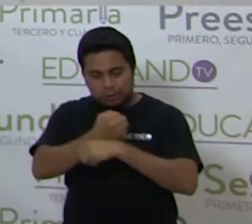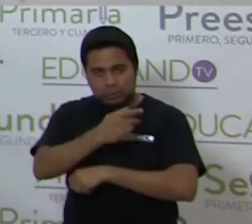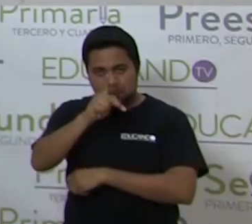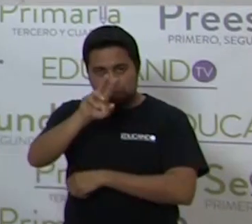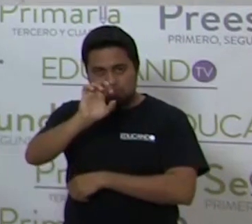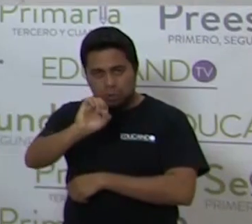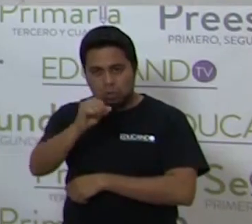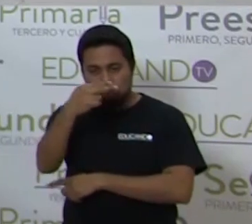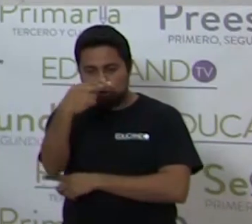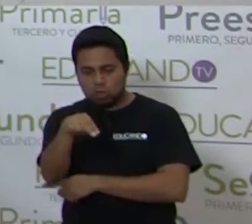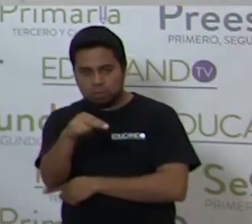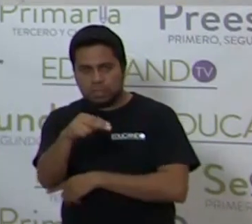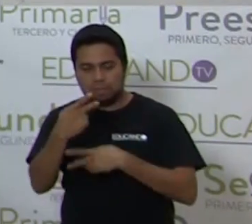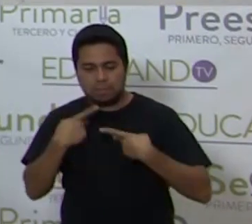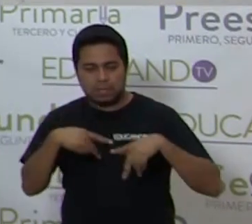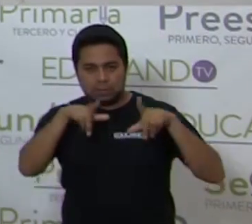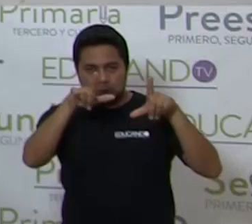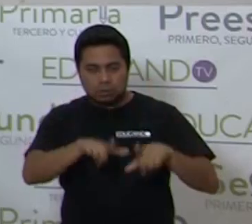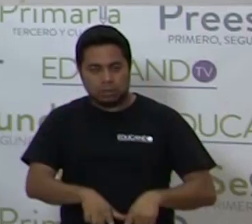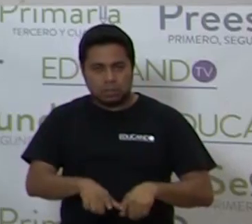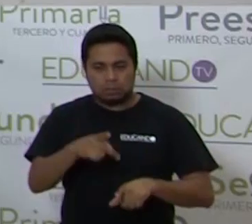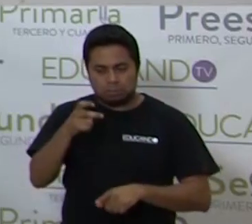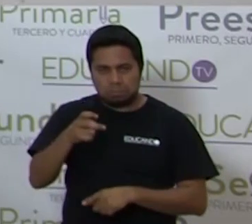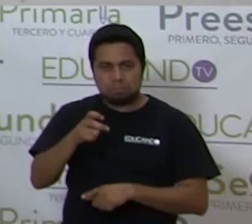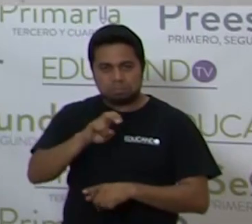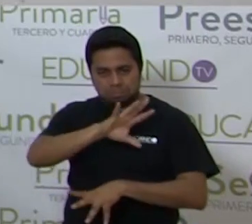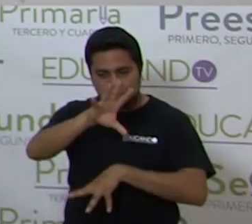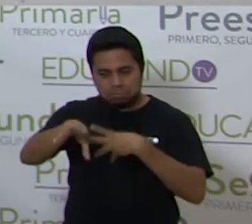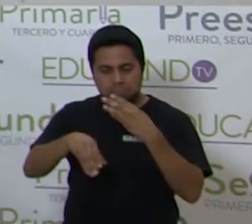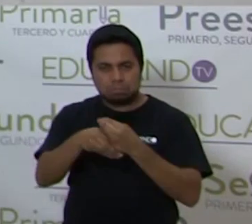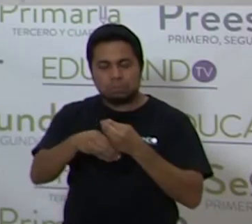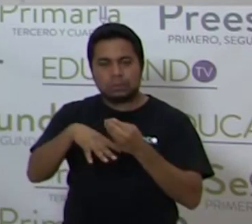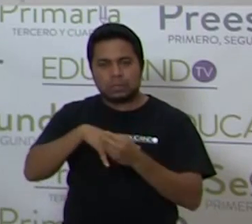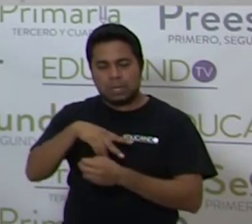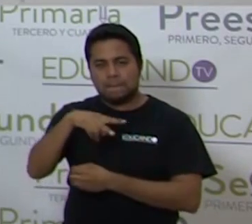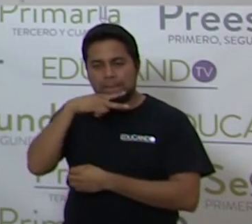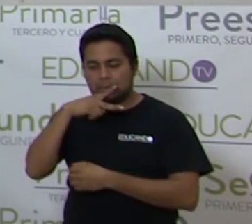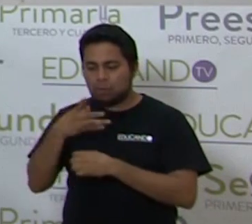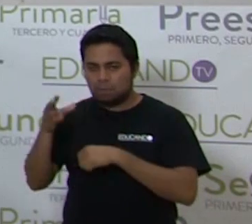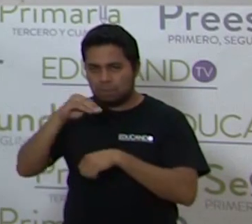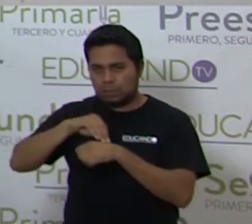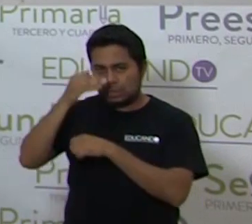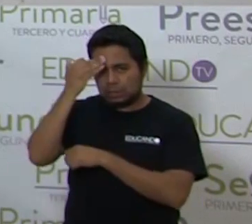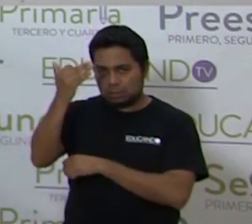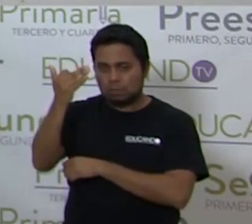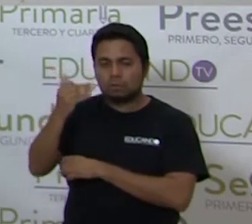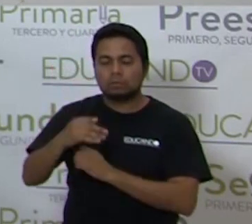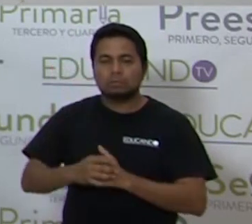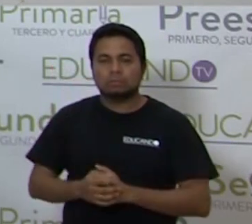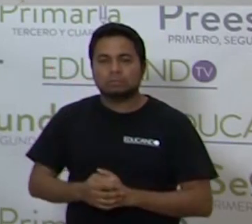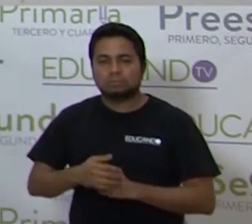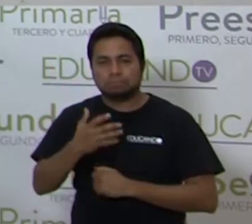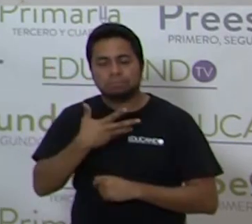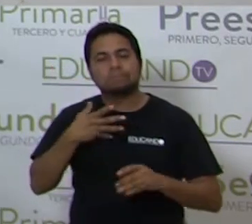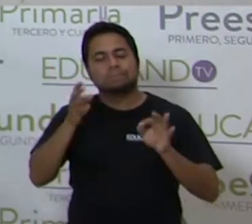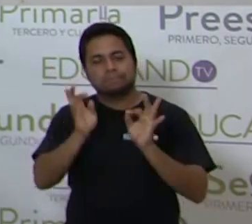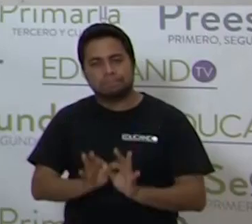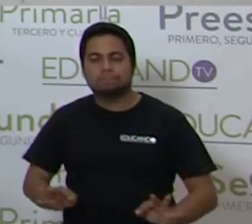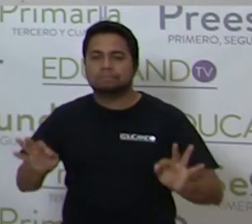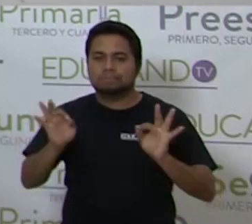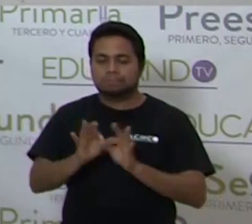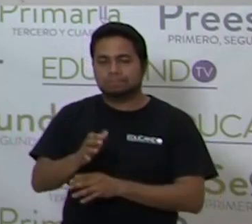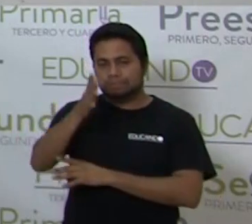pronombres personales, ¿bien? Que van a estar acompañados de la conjugación del verbo. Y es muy importante recordar